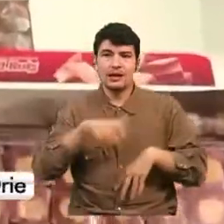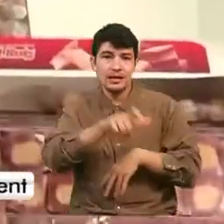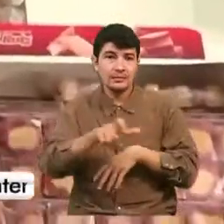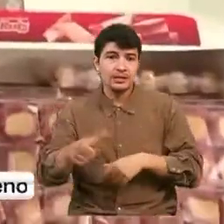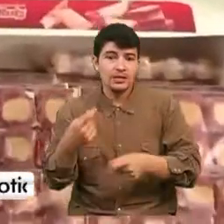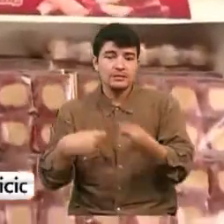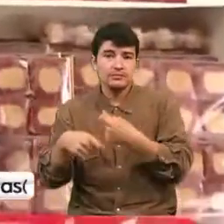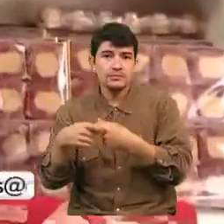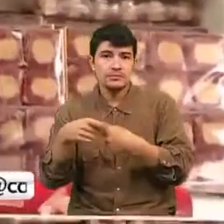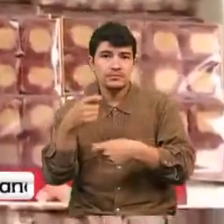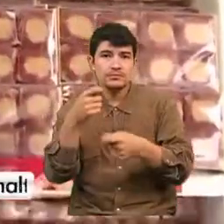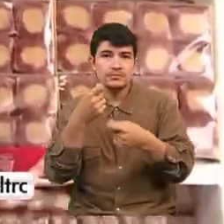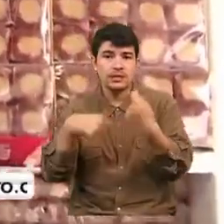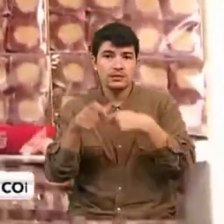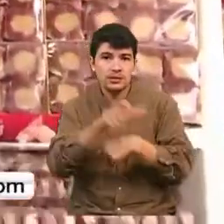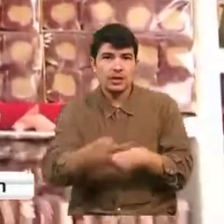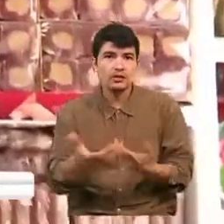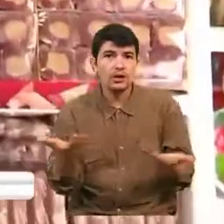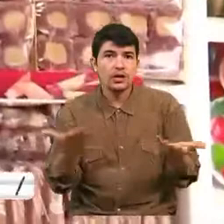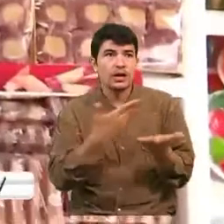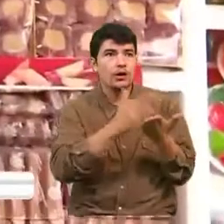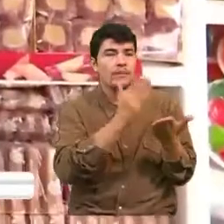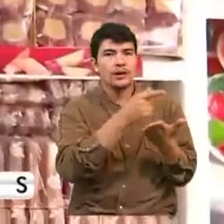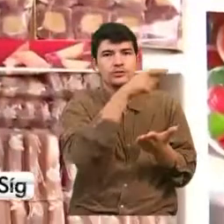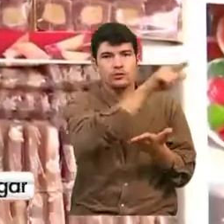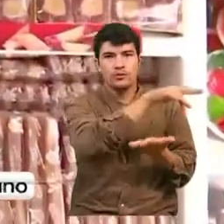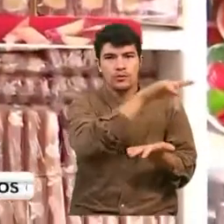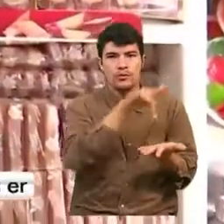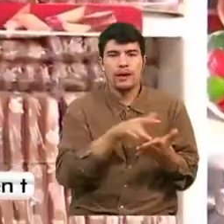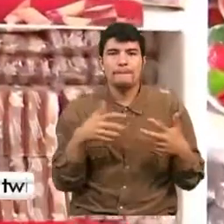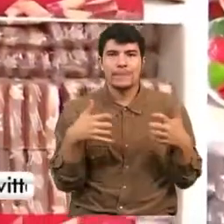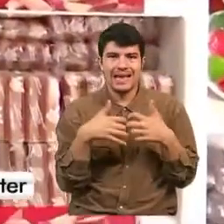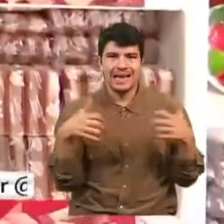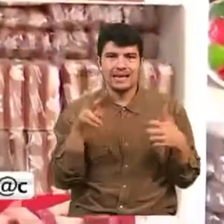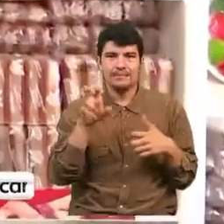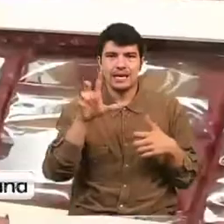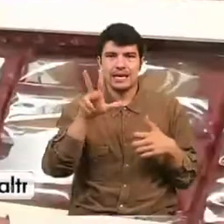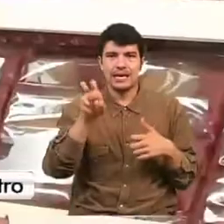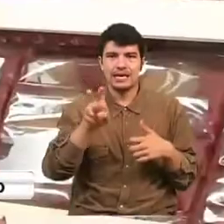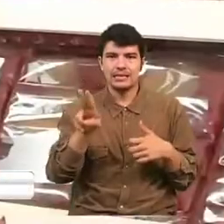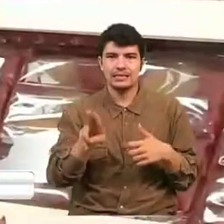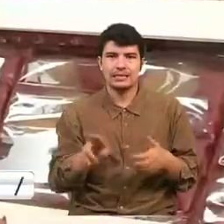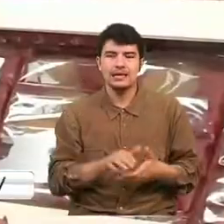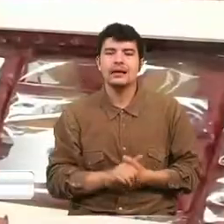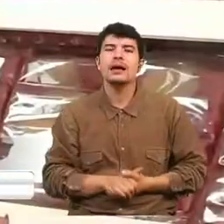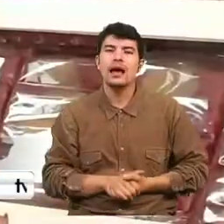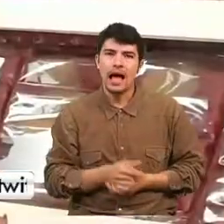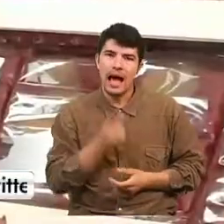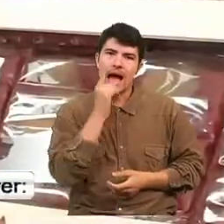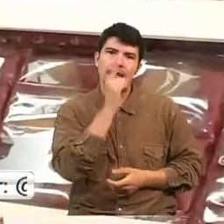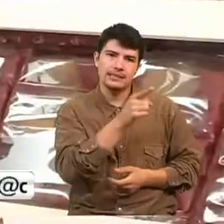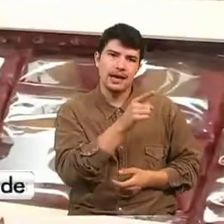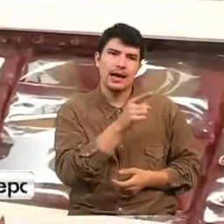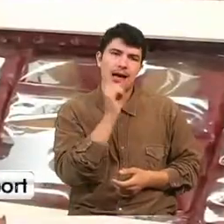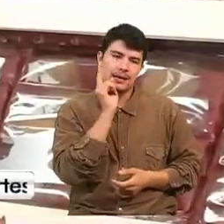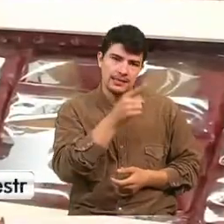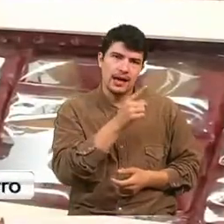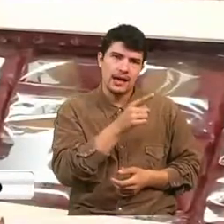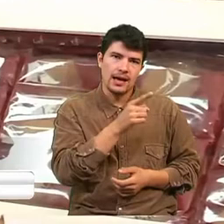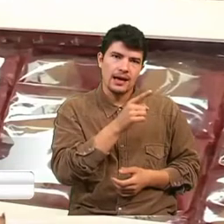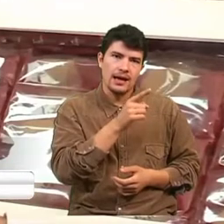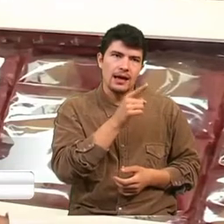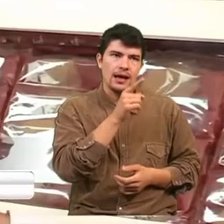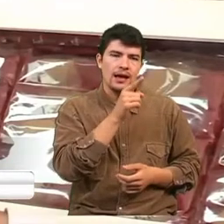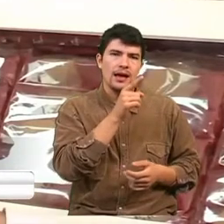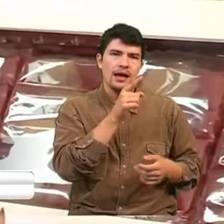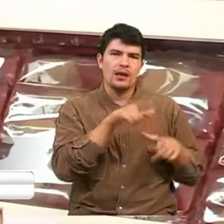traen desde Vélez. Se están trayendo de la provincia de Vélez, Santander. De allá es donde se traen toda la gente que tiene